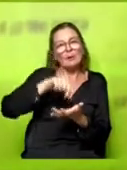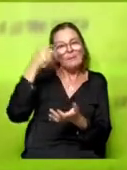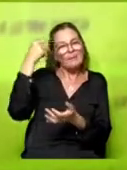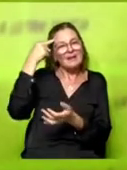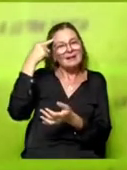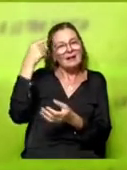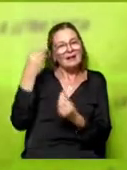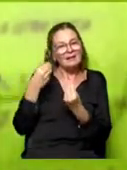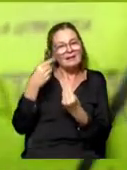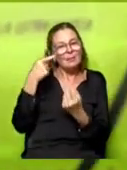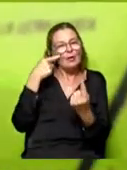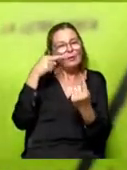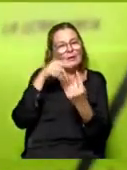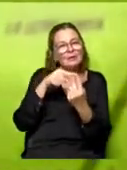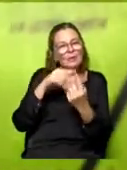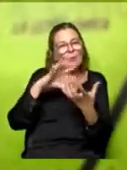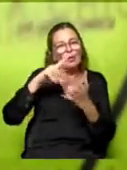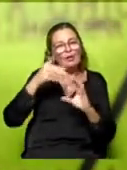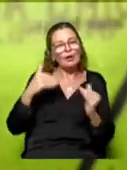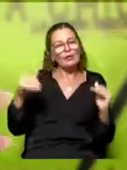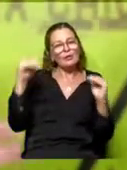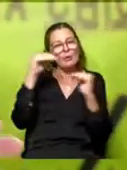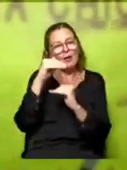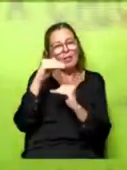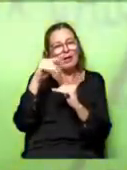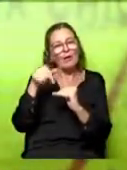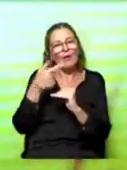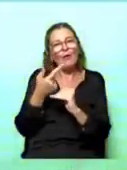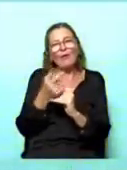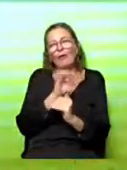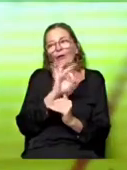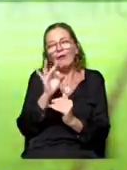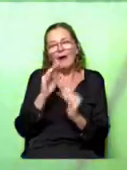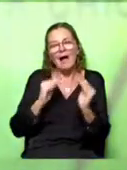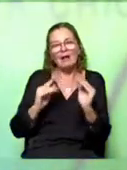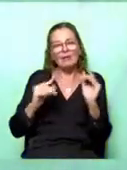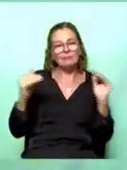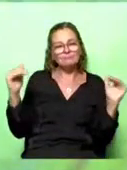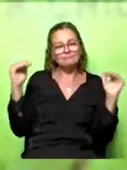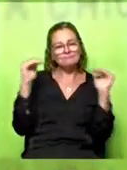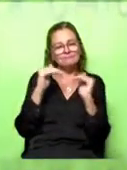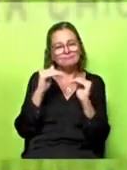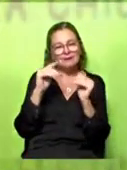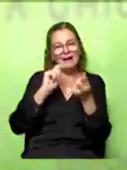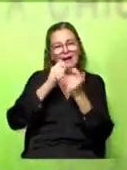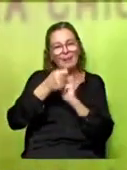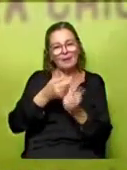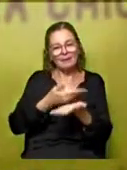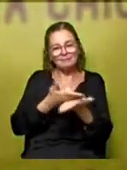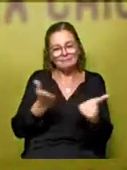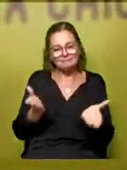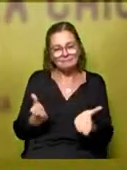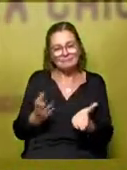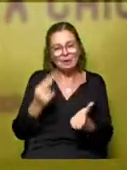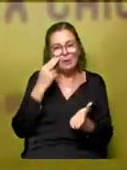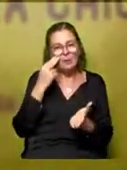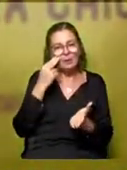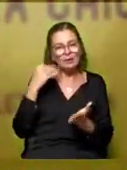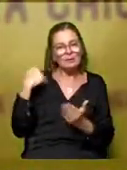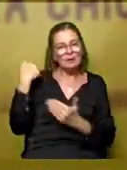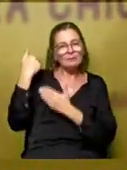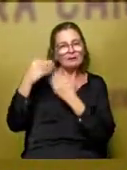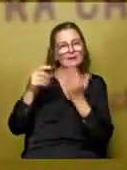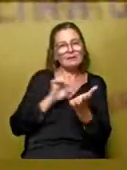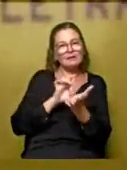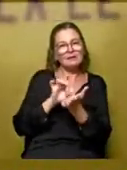qué estamos apostando, si un modelo de desigualdad o si estamos apostando a tratar de cambiar la realidad, porque es un problema estructural, es del